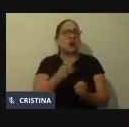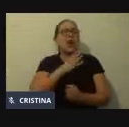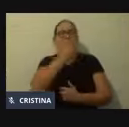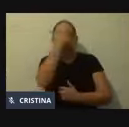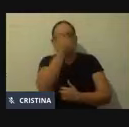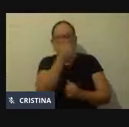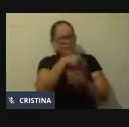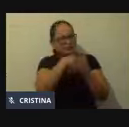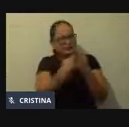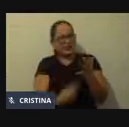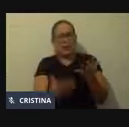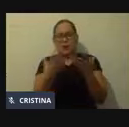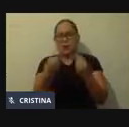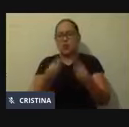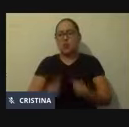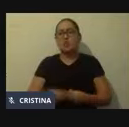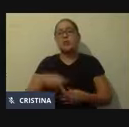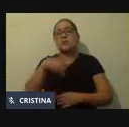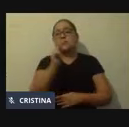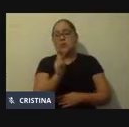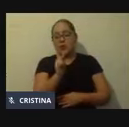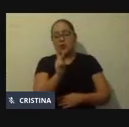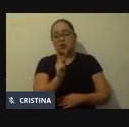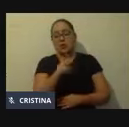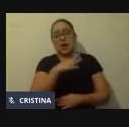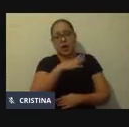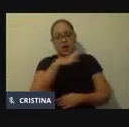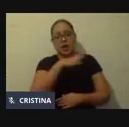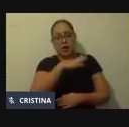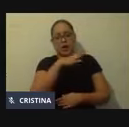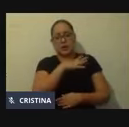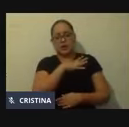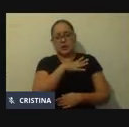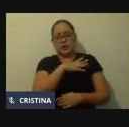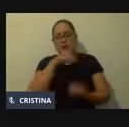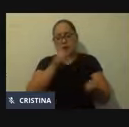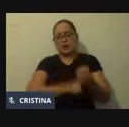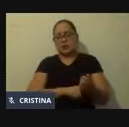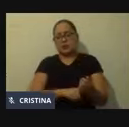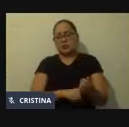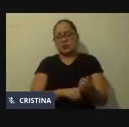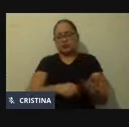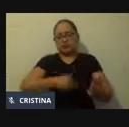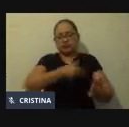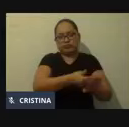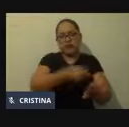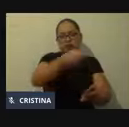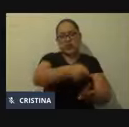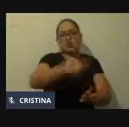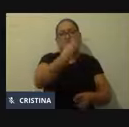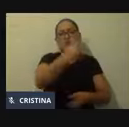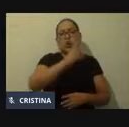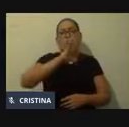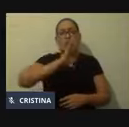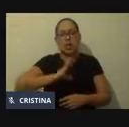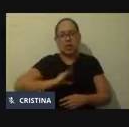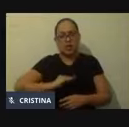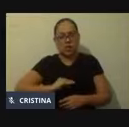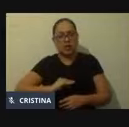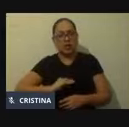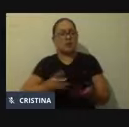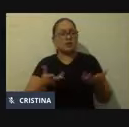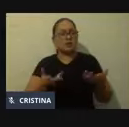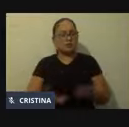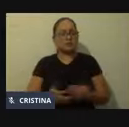pero el tema es que hay un daño emocional por lo general en la autoestima a la persona a la que se molesta.